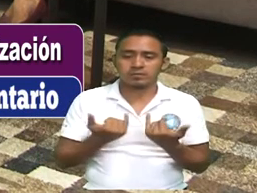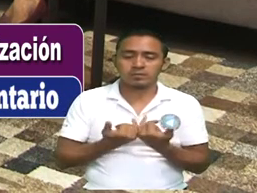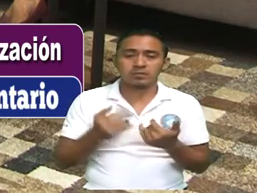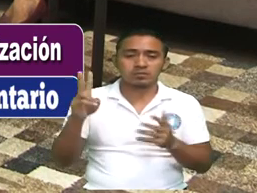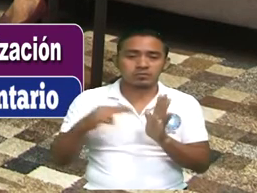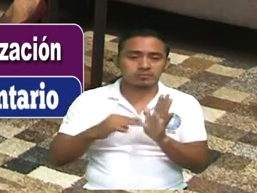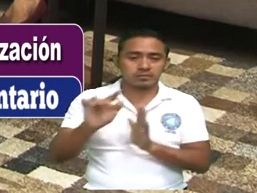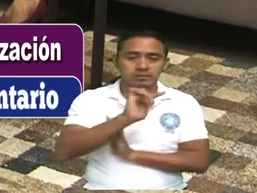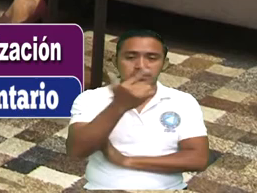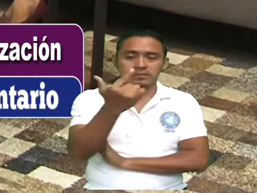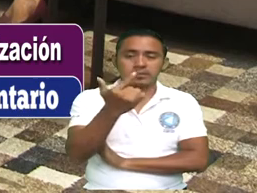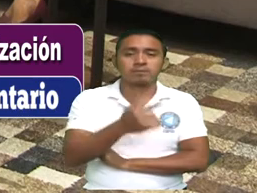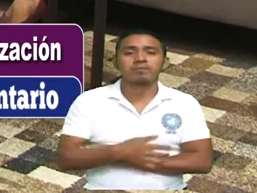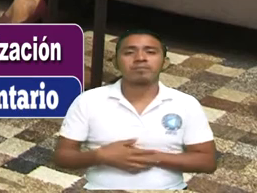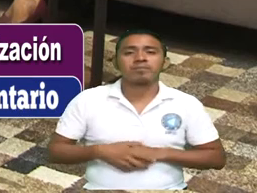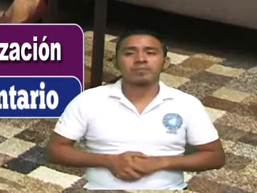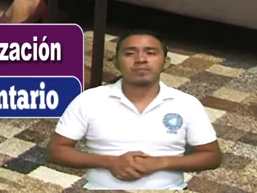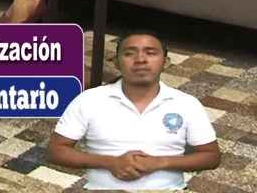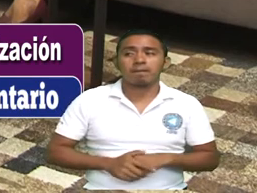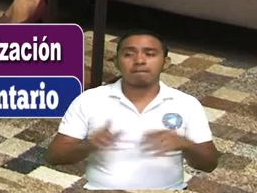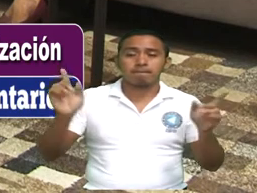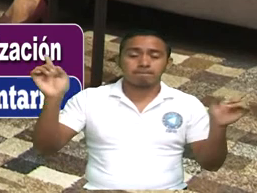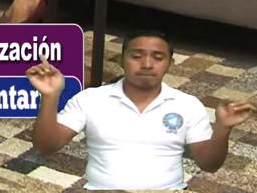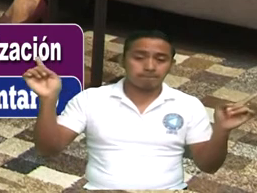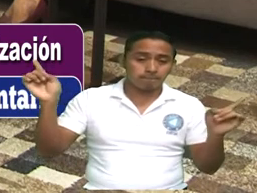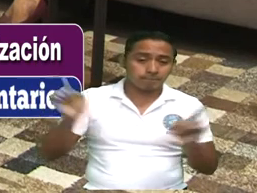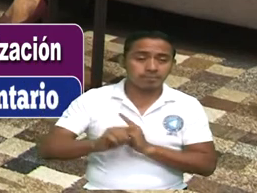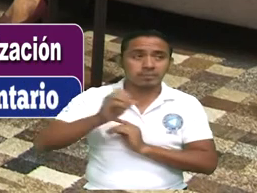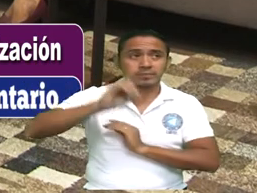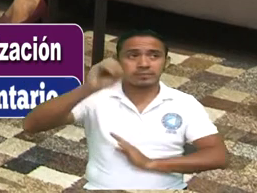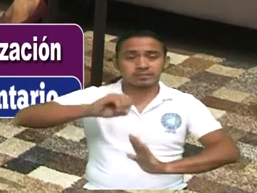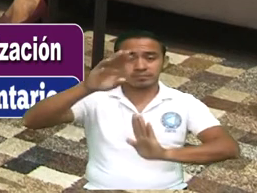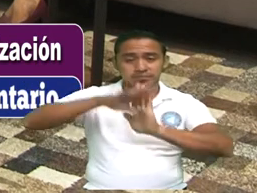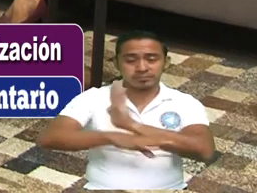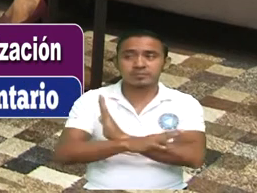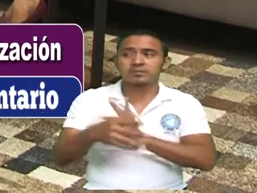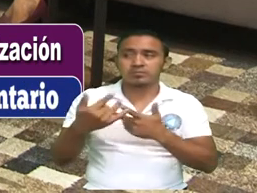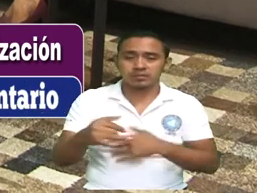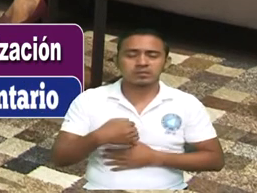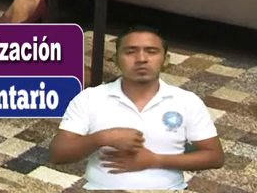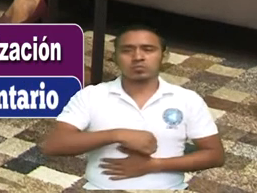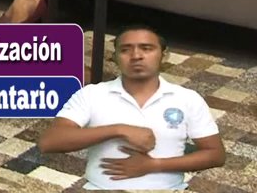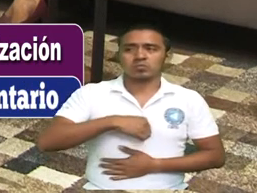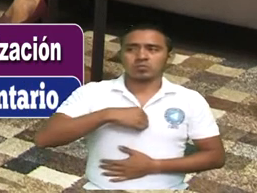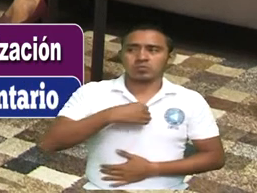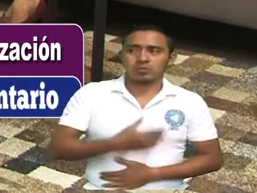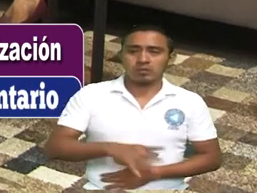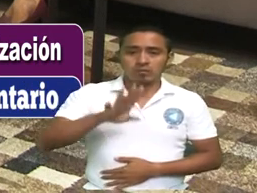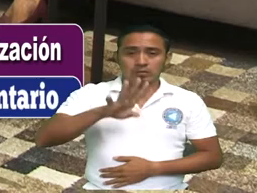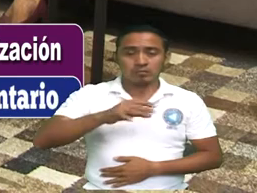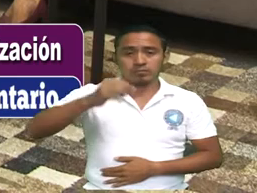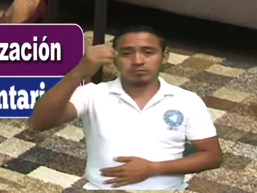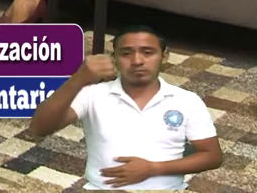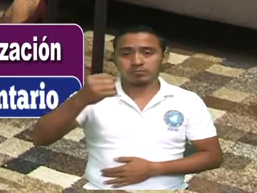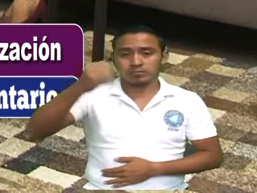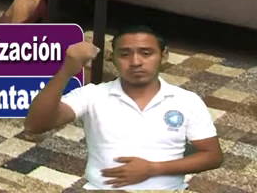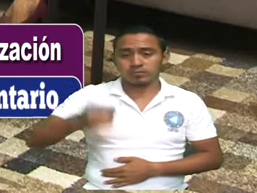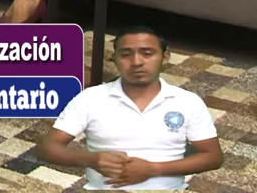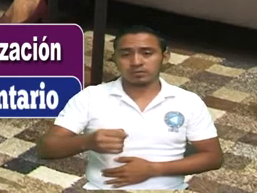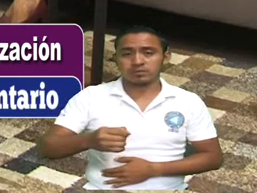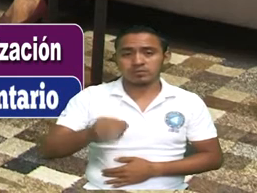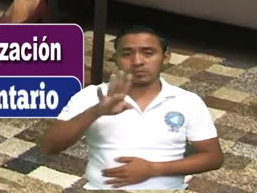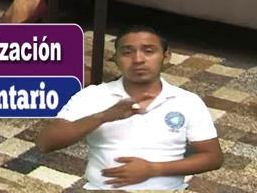2007? Fue tratar de reducir ese número de empirismo. Ahora con mucho orgullo podemos decir que estamos en el 4%